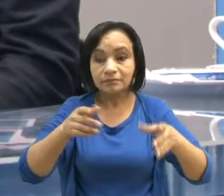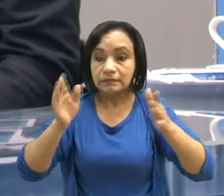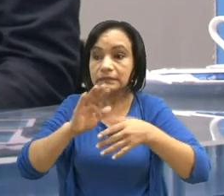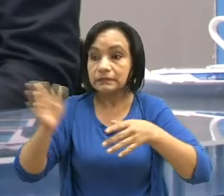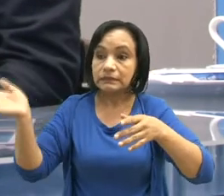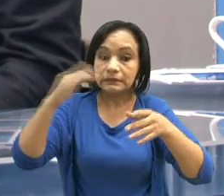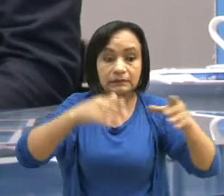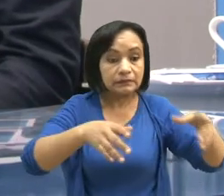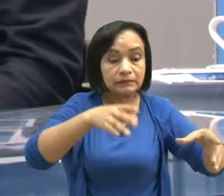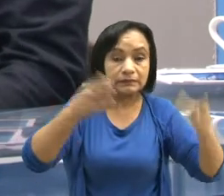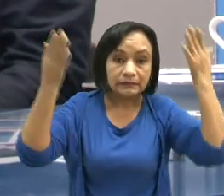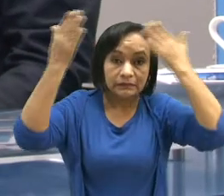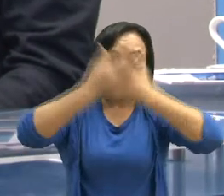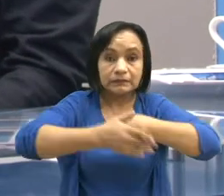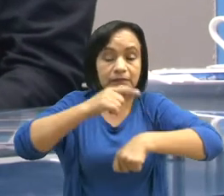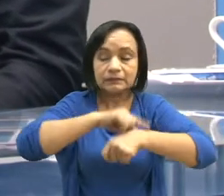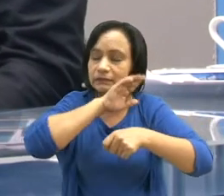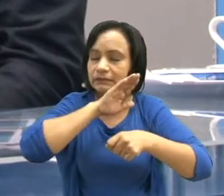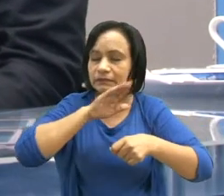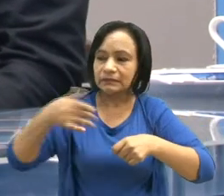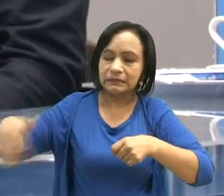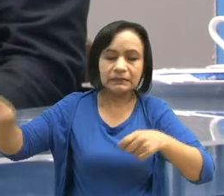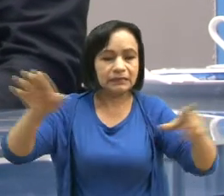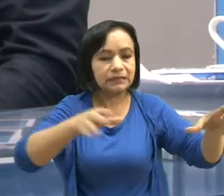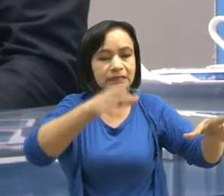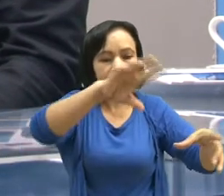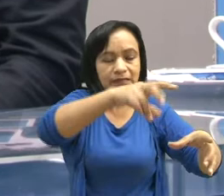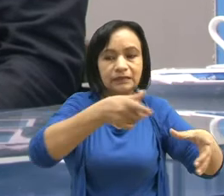los barriles a medianoche, sí, porque el hombre no es una acción. Si hay